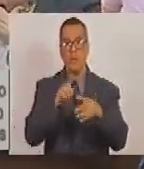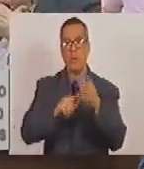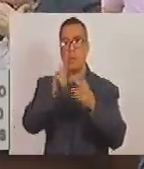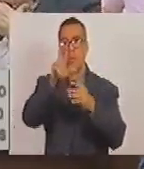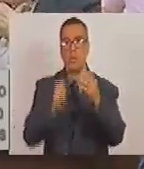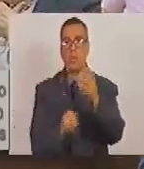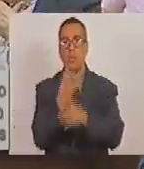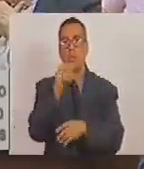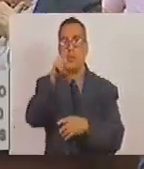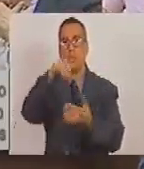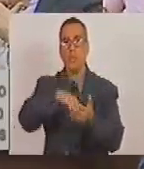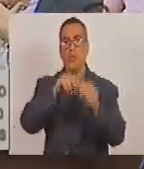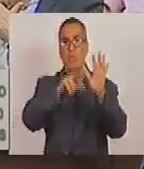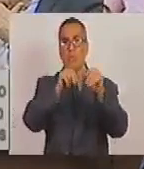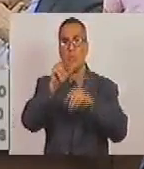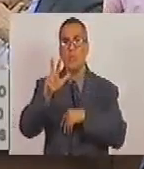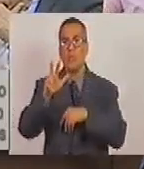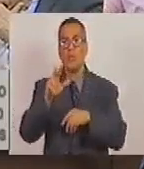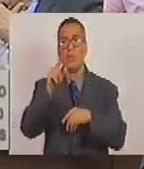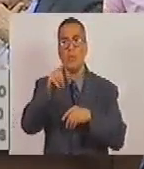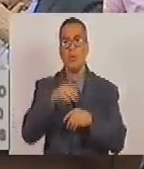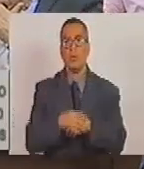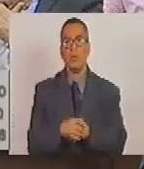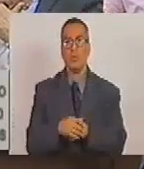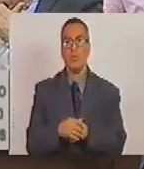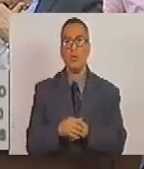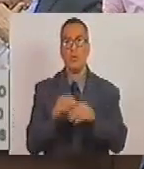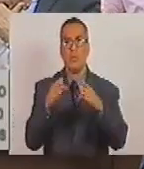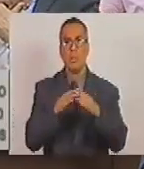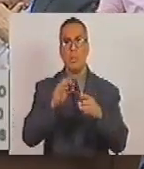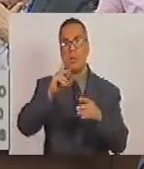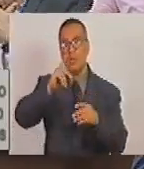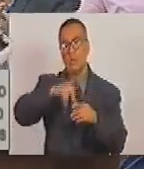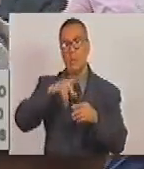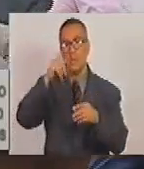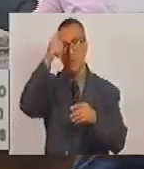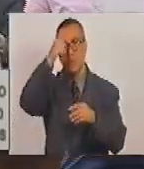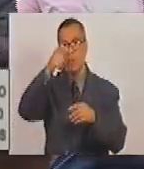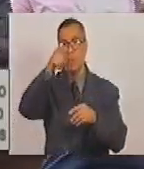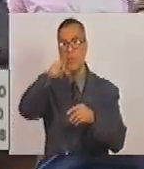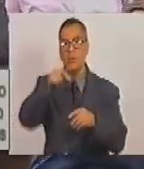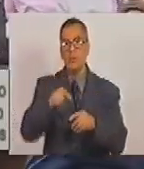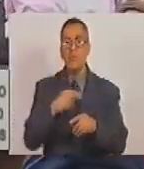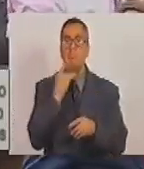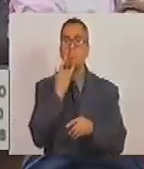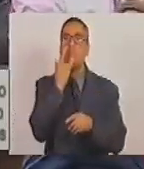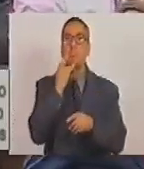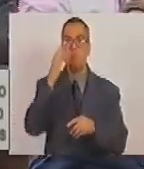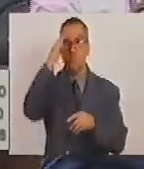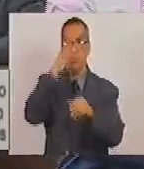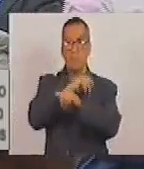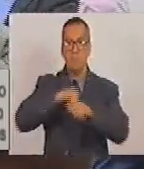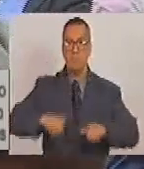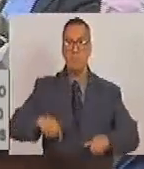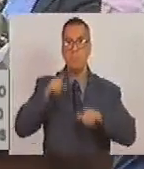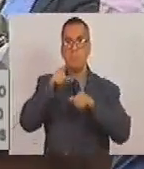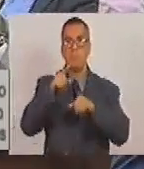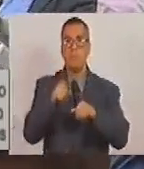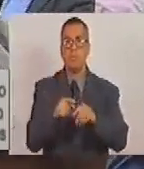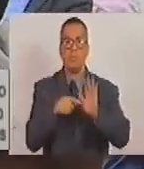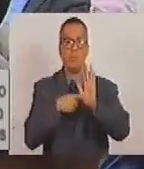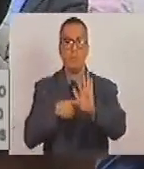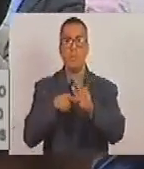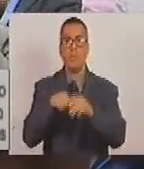de mayo de 1823 en Los Taques, en la península de Paraguaná, donde este valiente teniente de navío